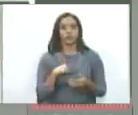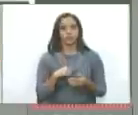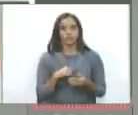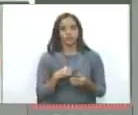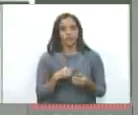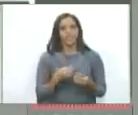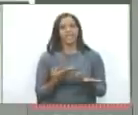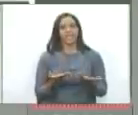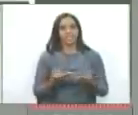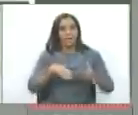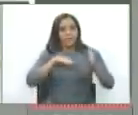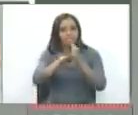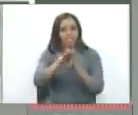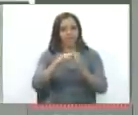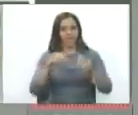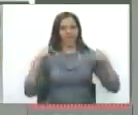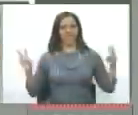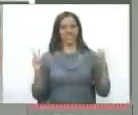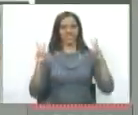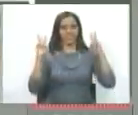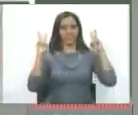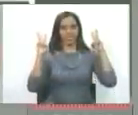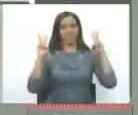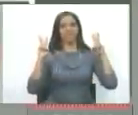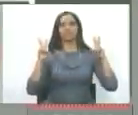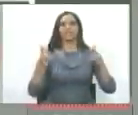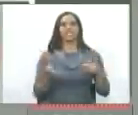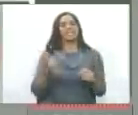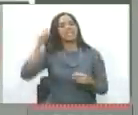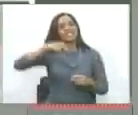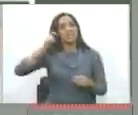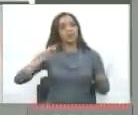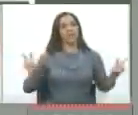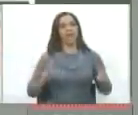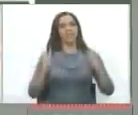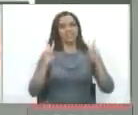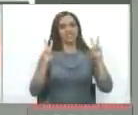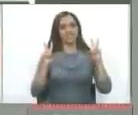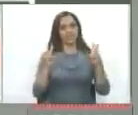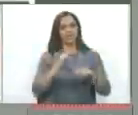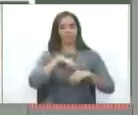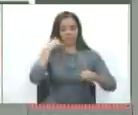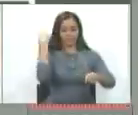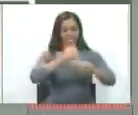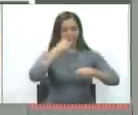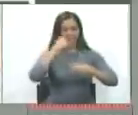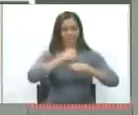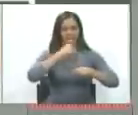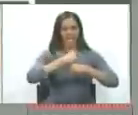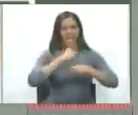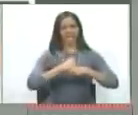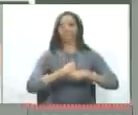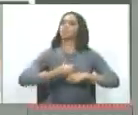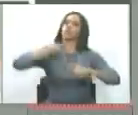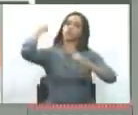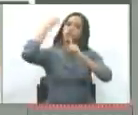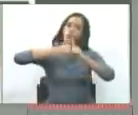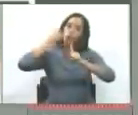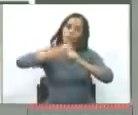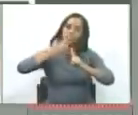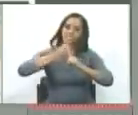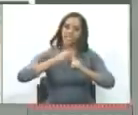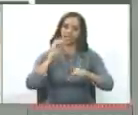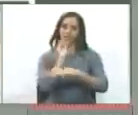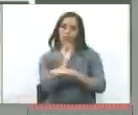victoria. Y además, merecemos la victoria porque lo que hacemos es trabajar, luchar, proteger a